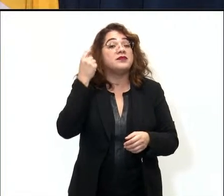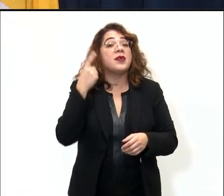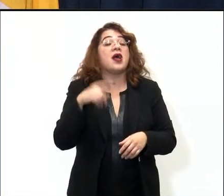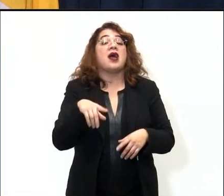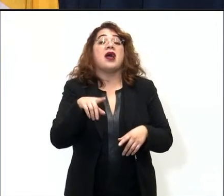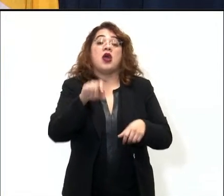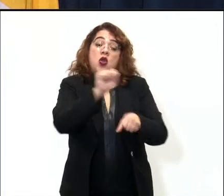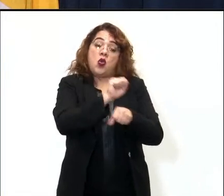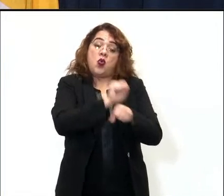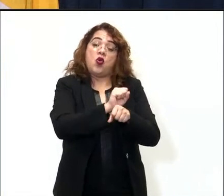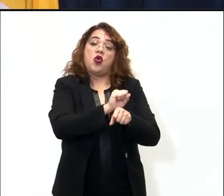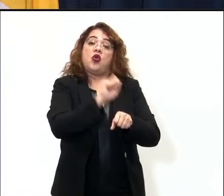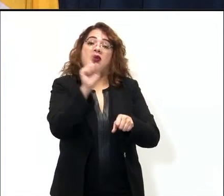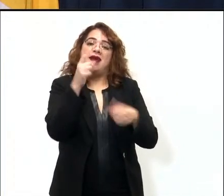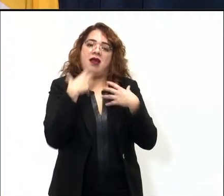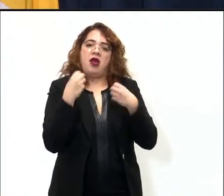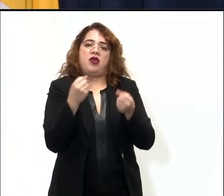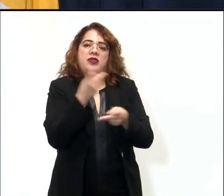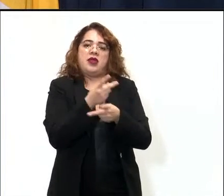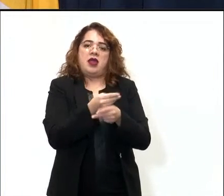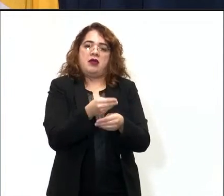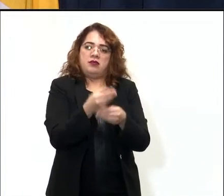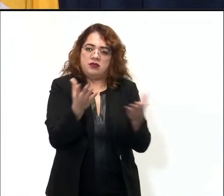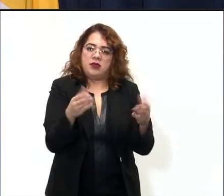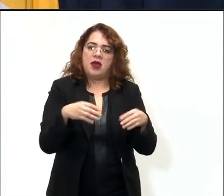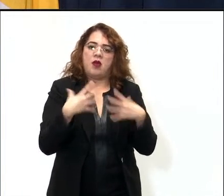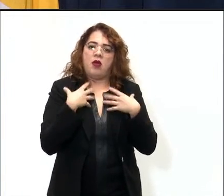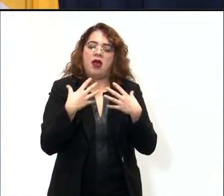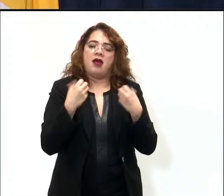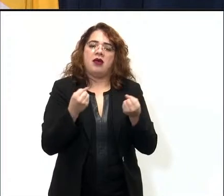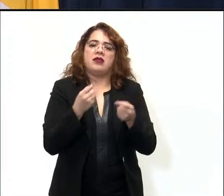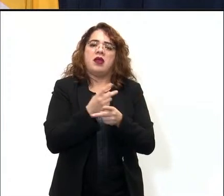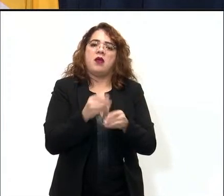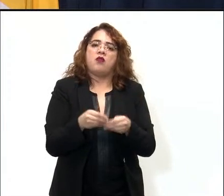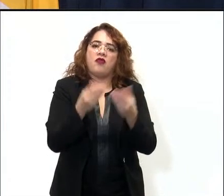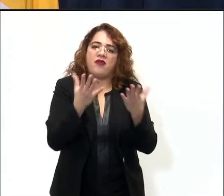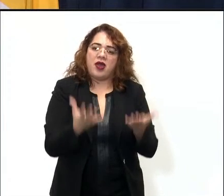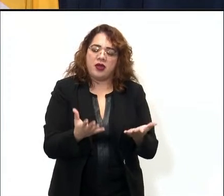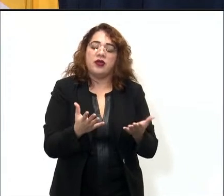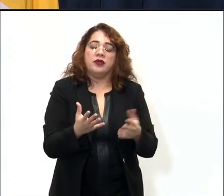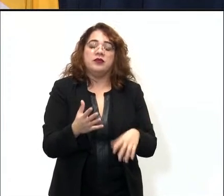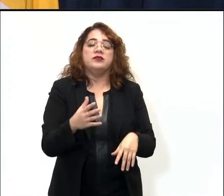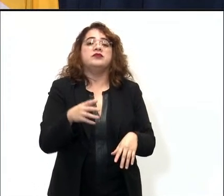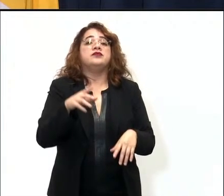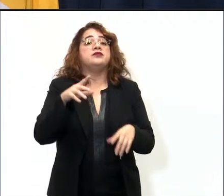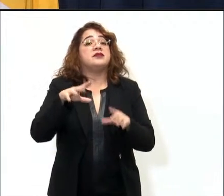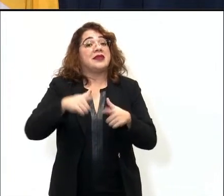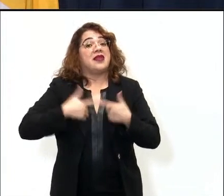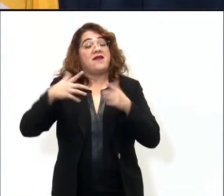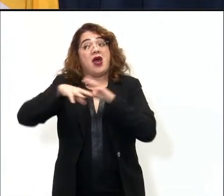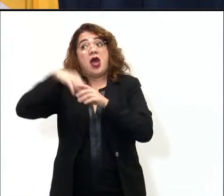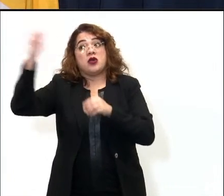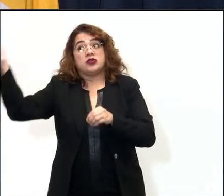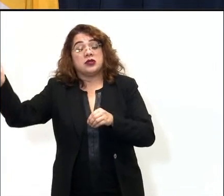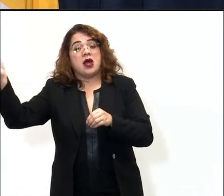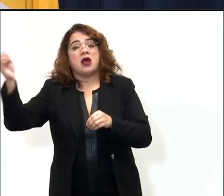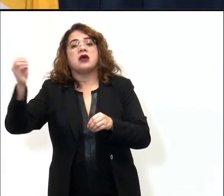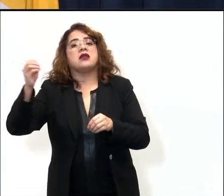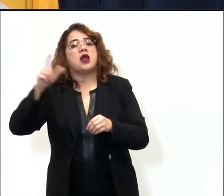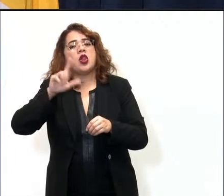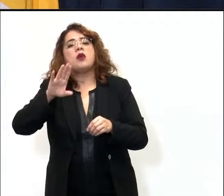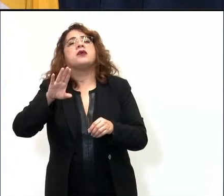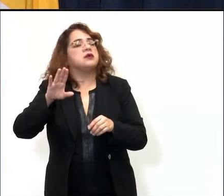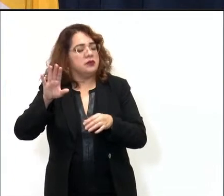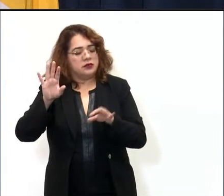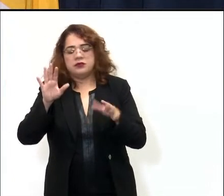vivan en otro local, recibieron esa vacuna. Estamos en medio de la vacunación de paramédicos, técnicos